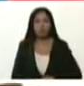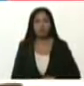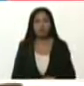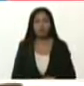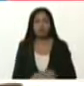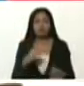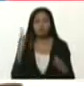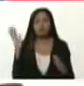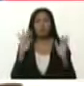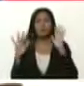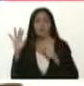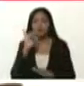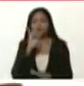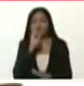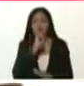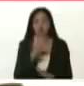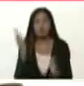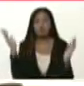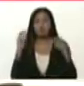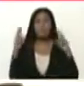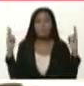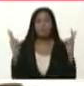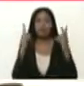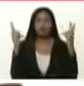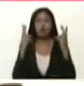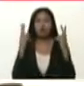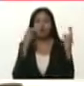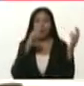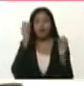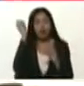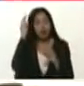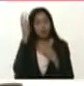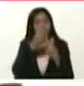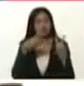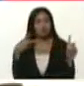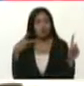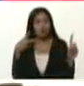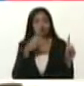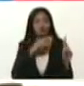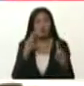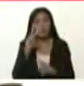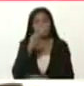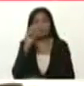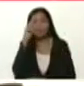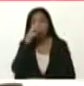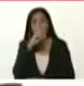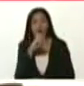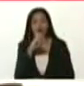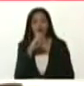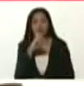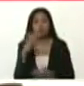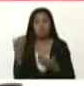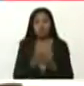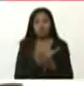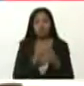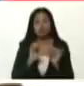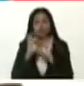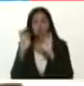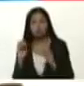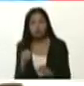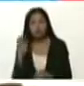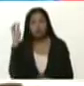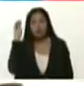¿Cómo fueron llegando las noticias de la tremenda victoria en Amazonas, donde barrimos 20 años de corrupción? En